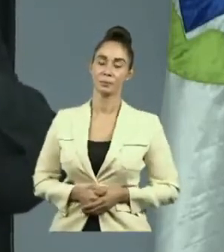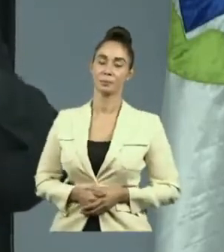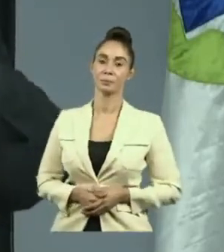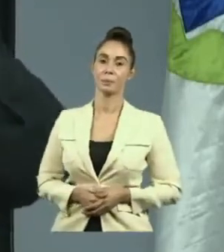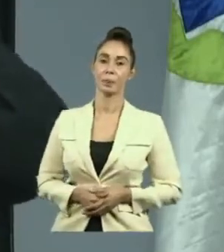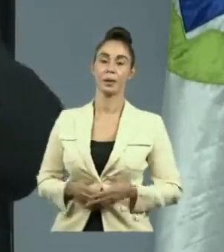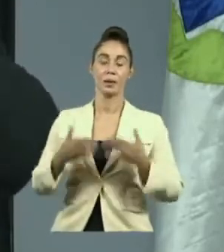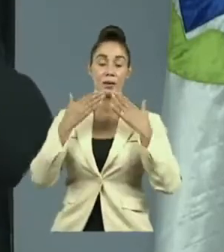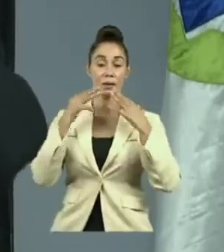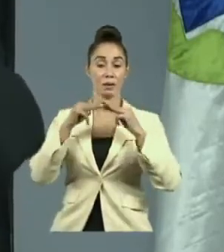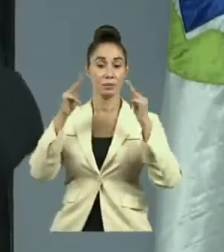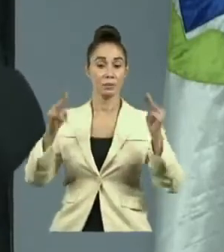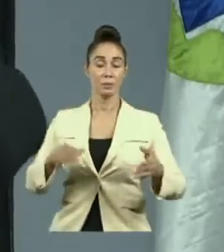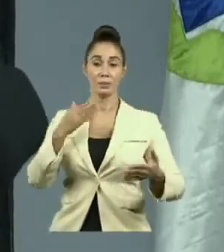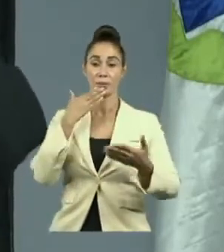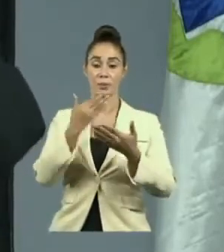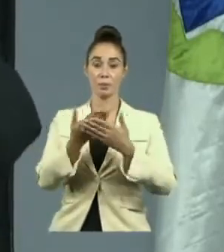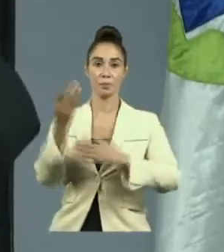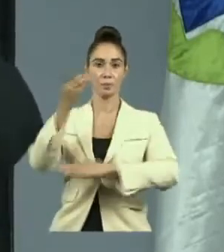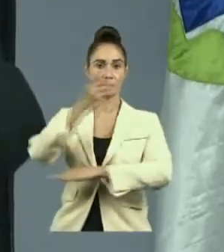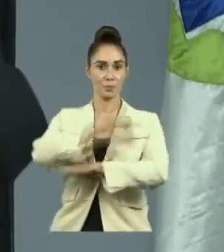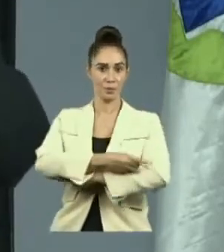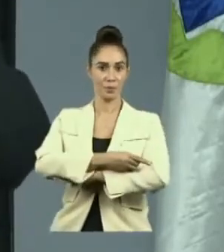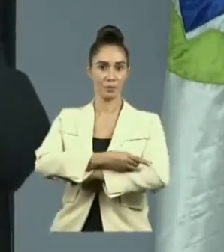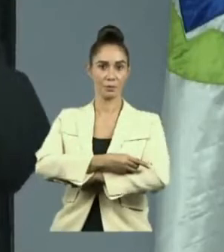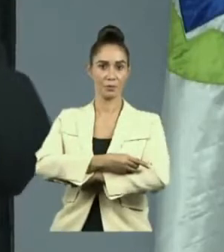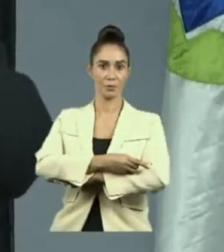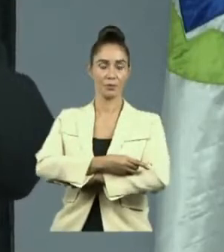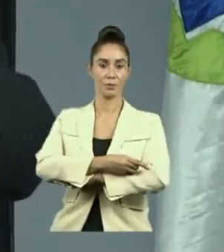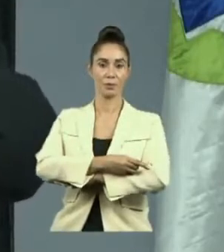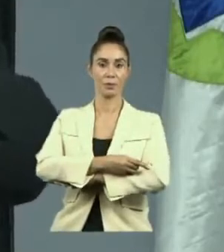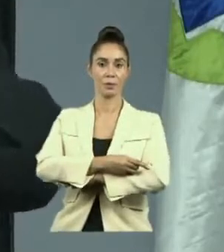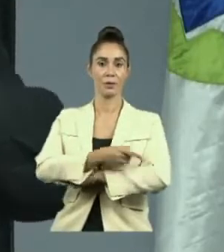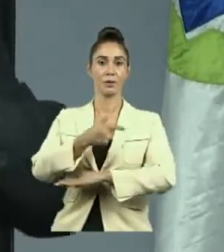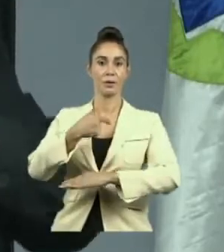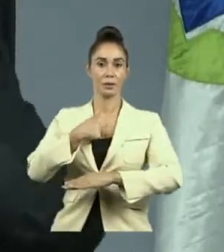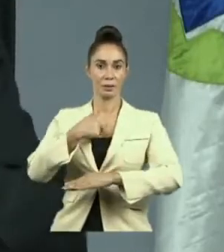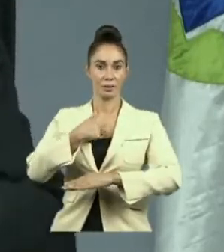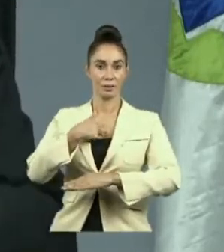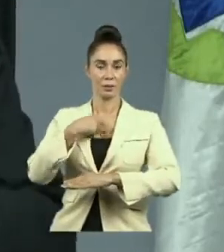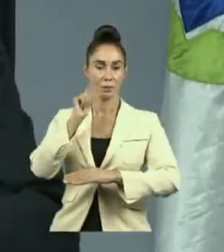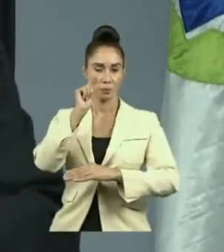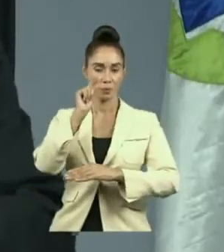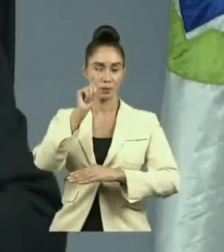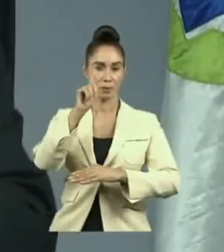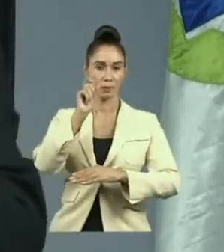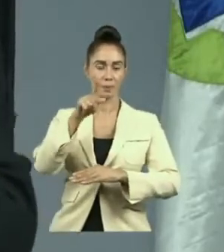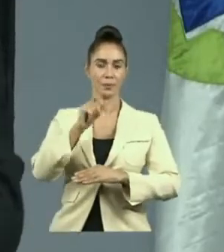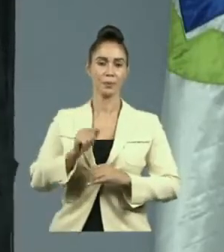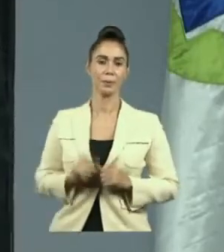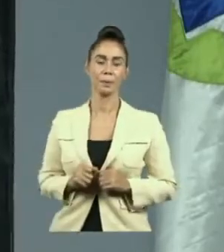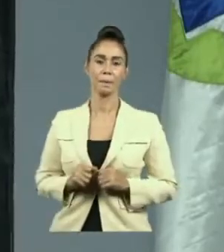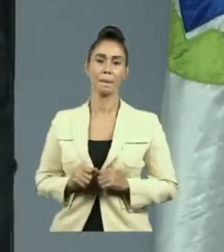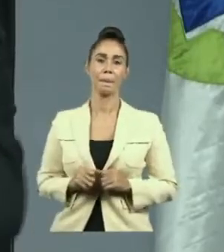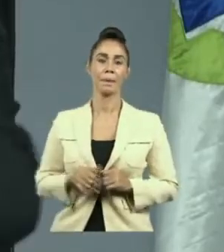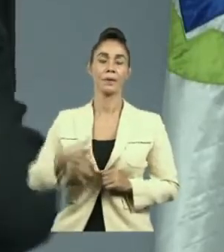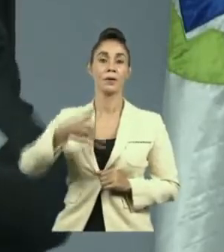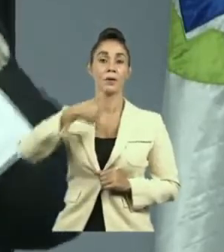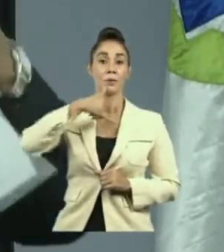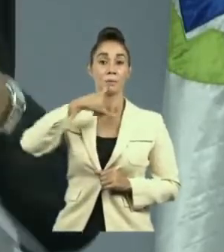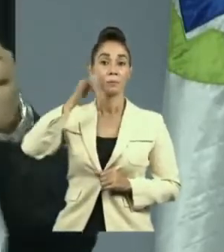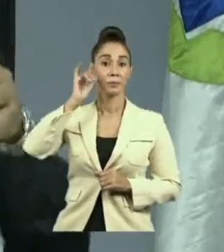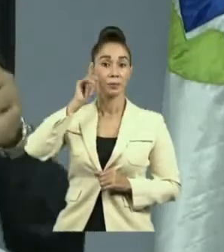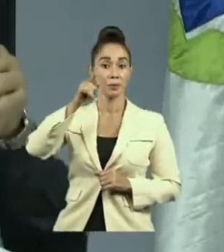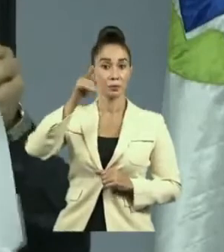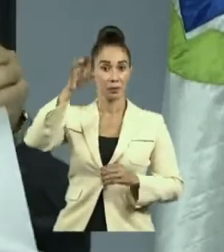gracias ministro buenos días voy a tomarme el momentico para hacer una pequeña pregunta y es que ayer usted informó